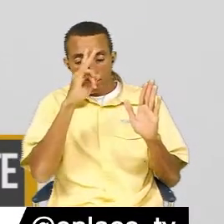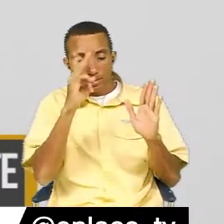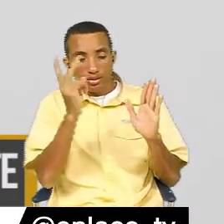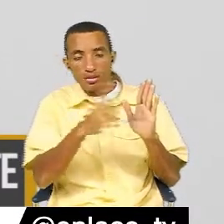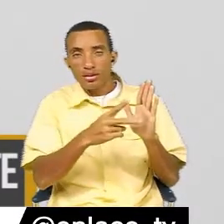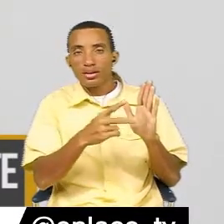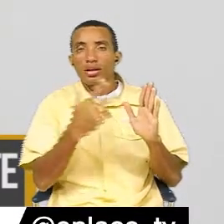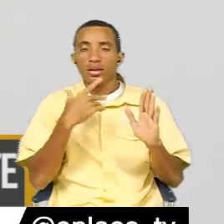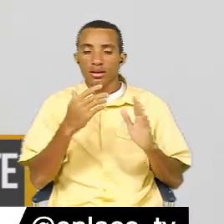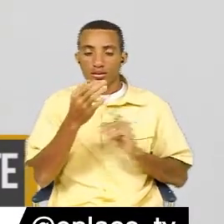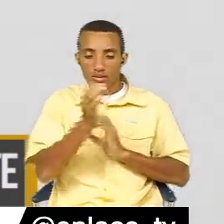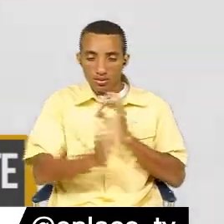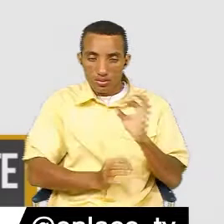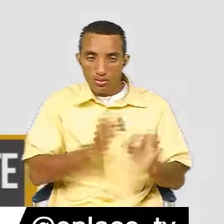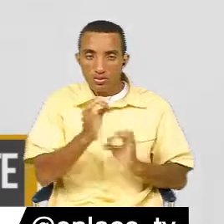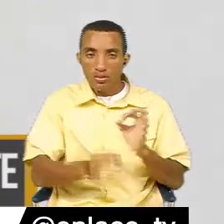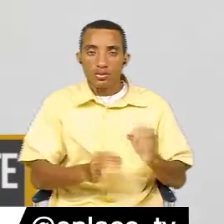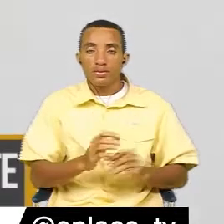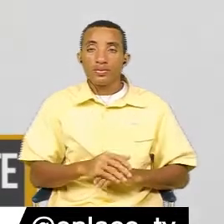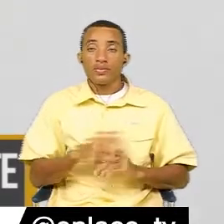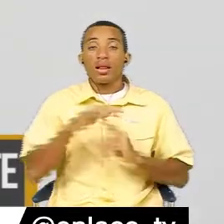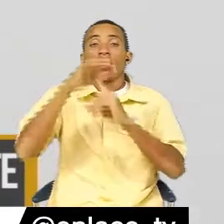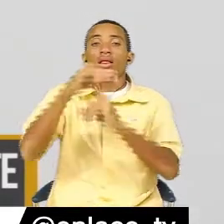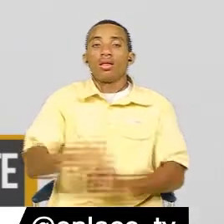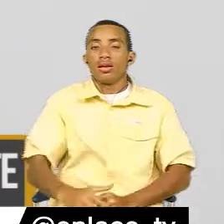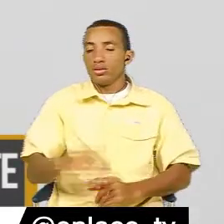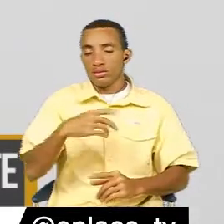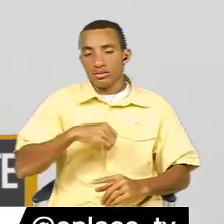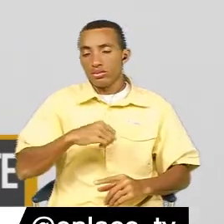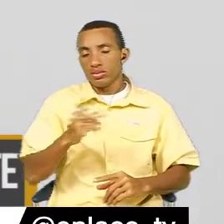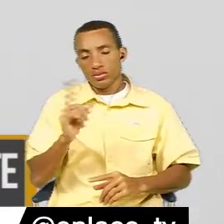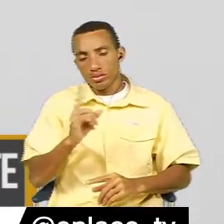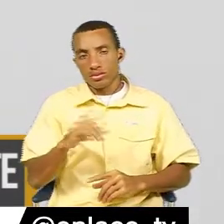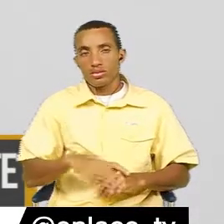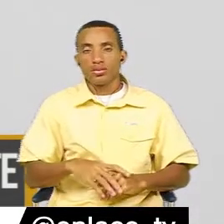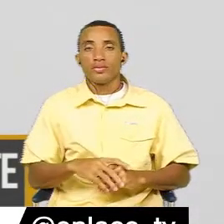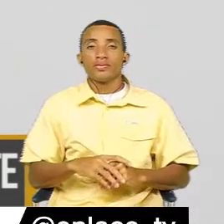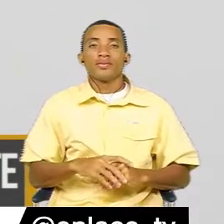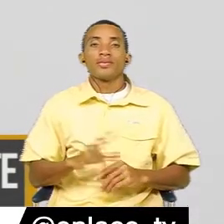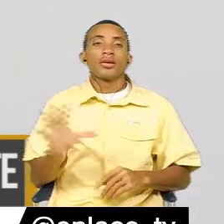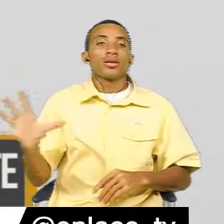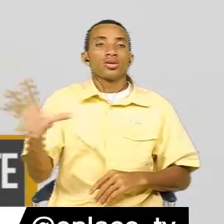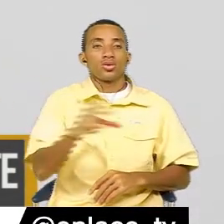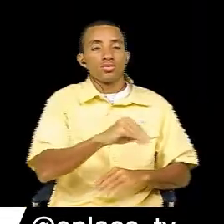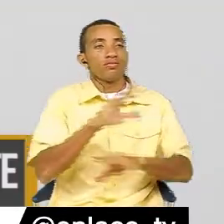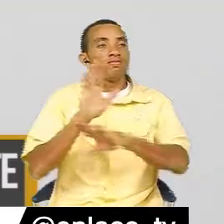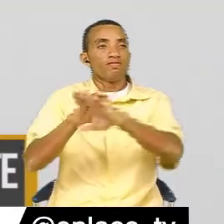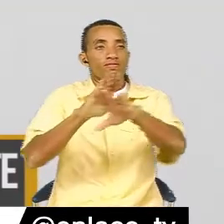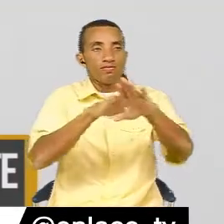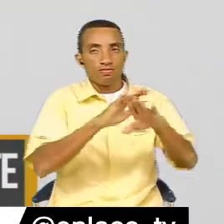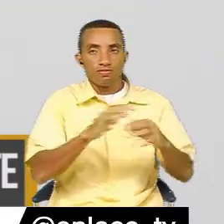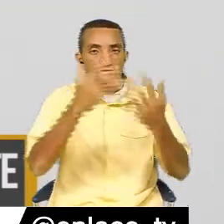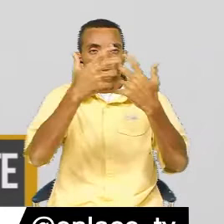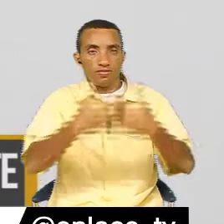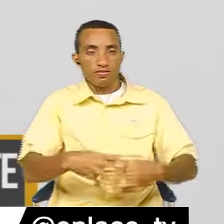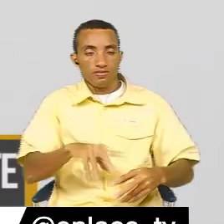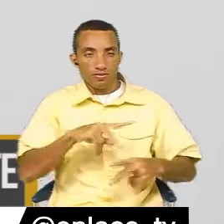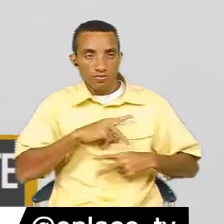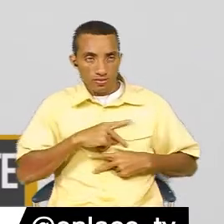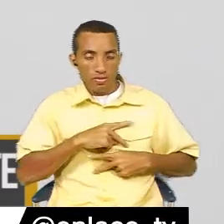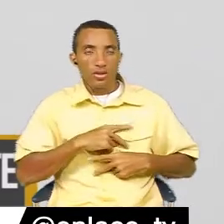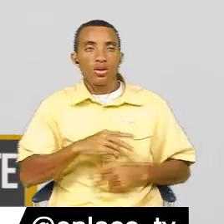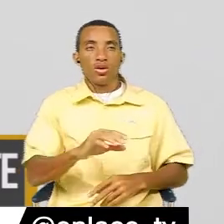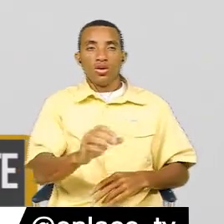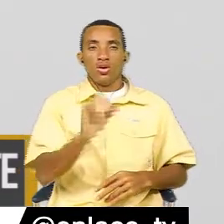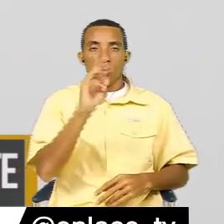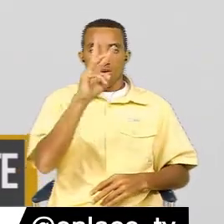sin menoscabo de los derechos de los trabajadores. Bueno, hemos convocado primero a los empresarios a las 8 de la mañana del Club